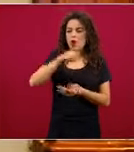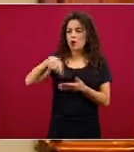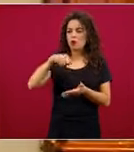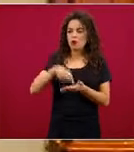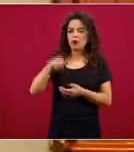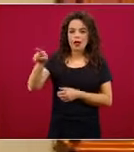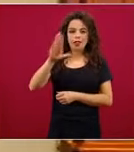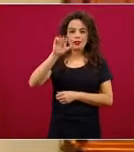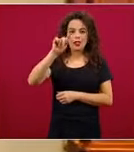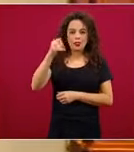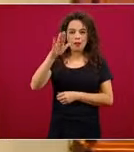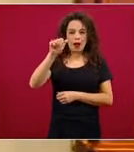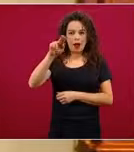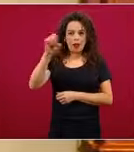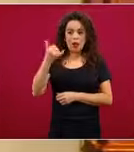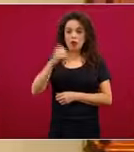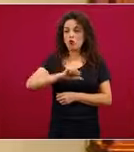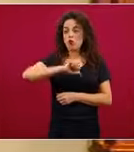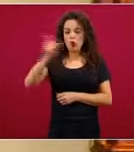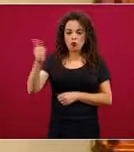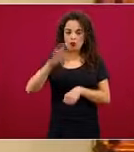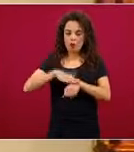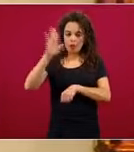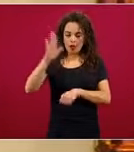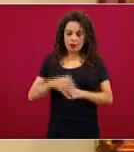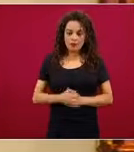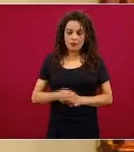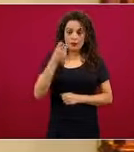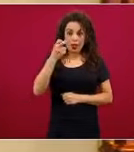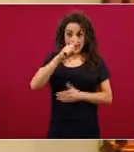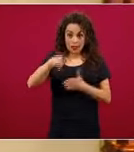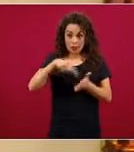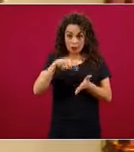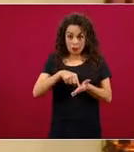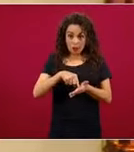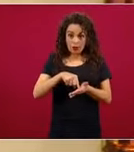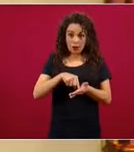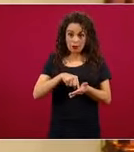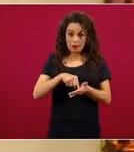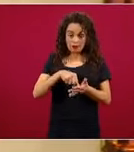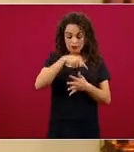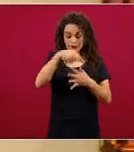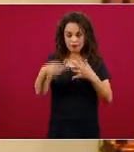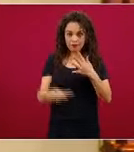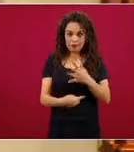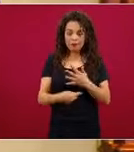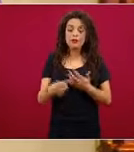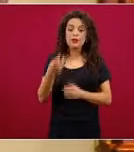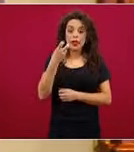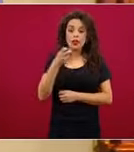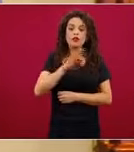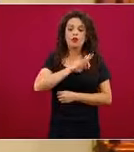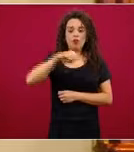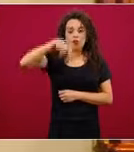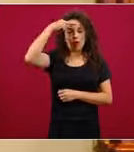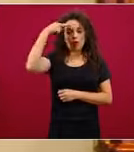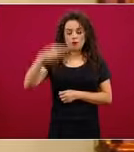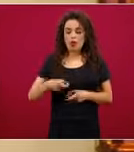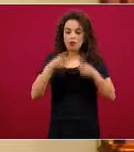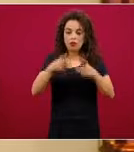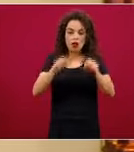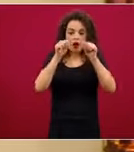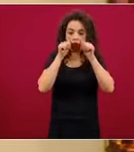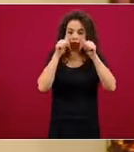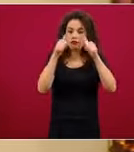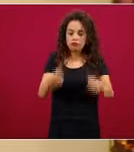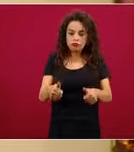y 4 recintos feriales, ¿no? Entonces, estas instalaciones han hecho que nuestro país tenga una atención estandarizada